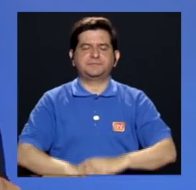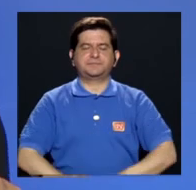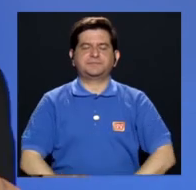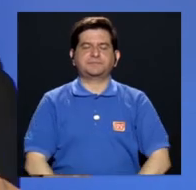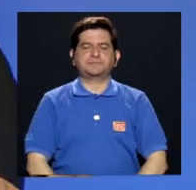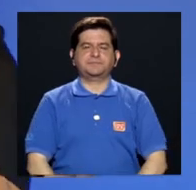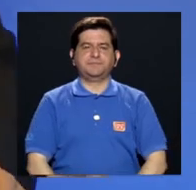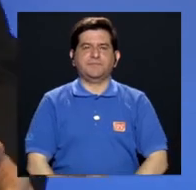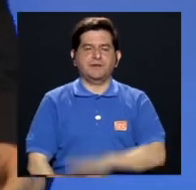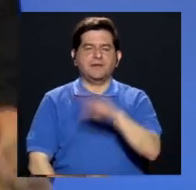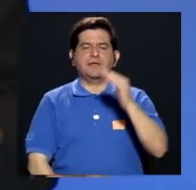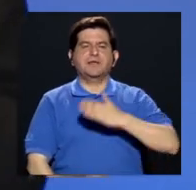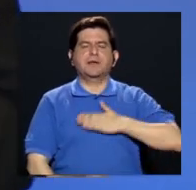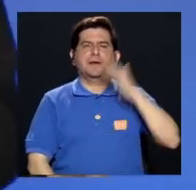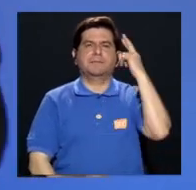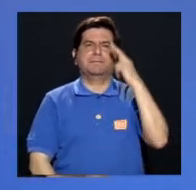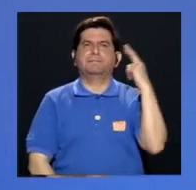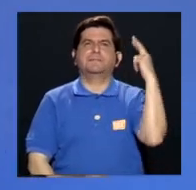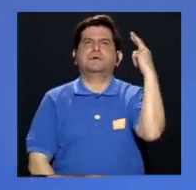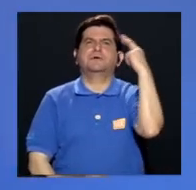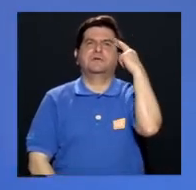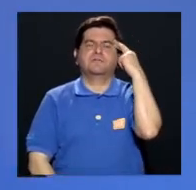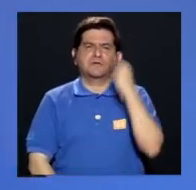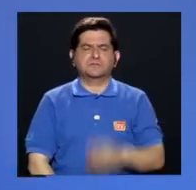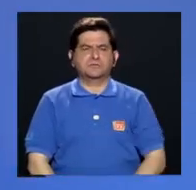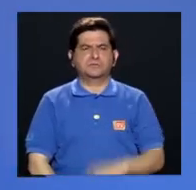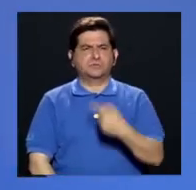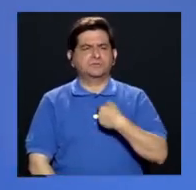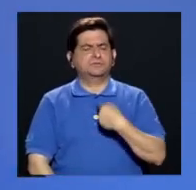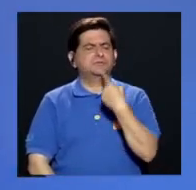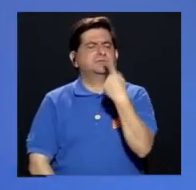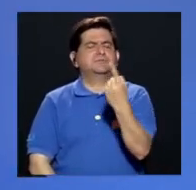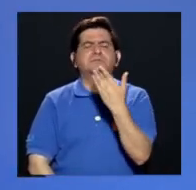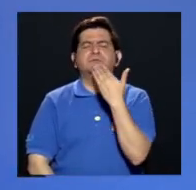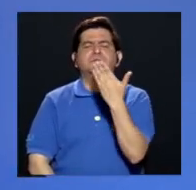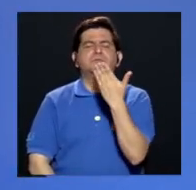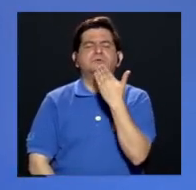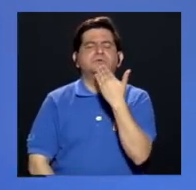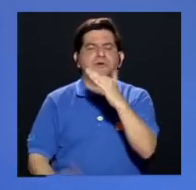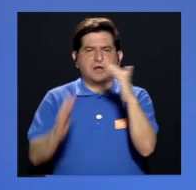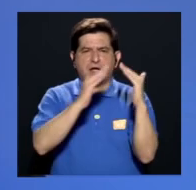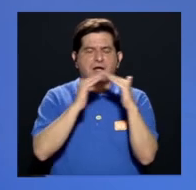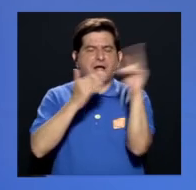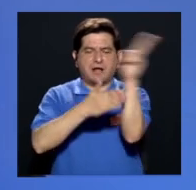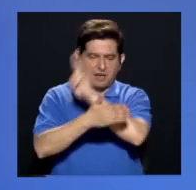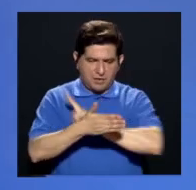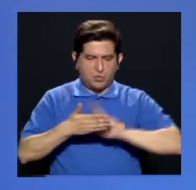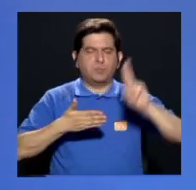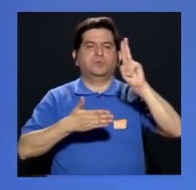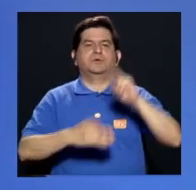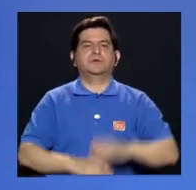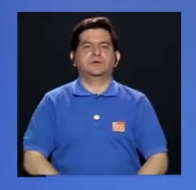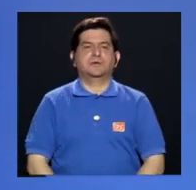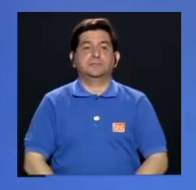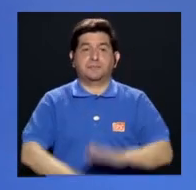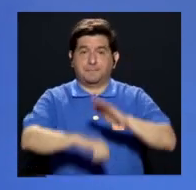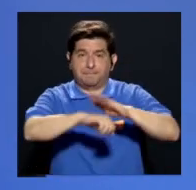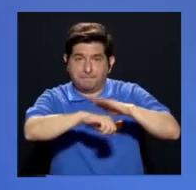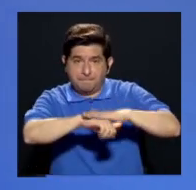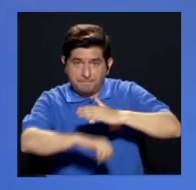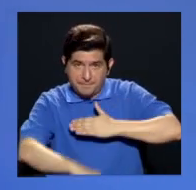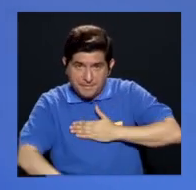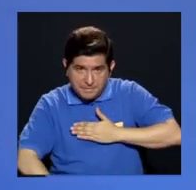reflexión, expresando mi agradecimiento a la comunidad universitaria por